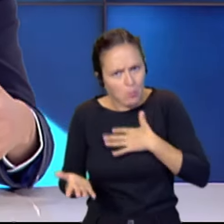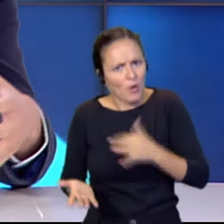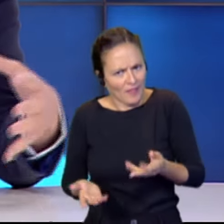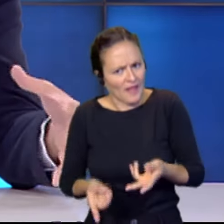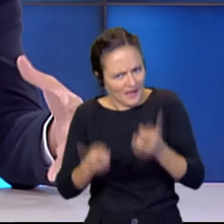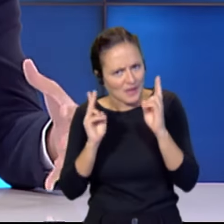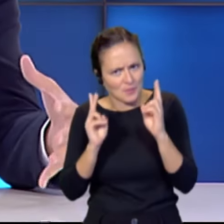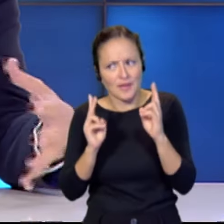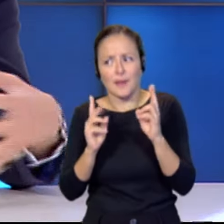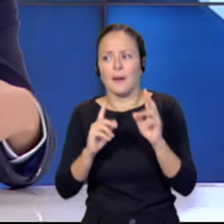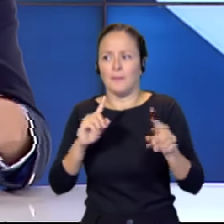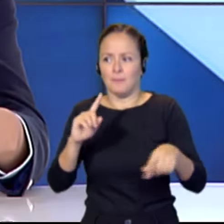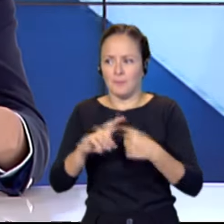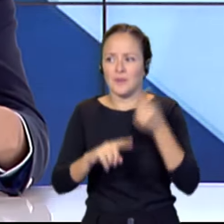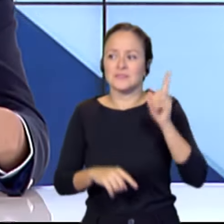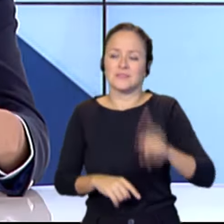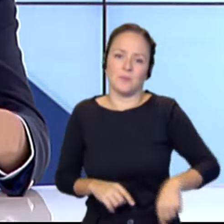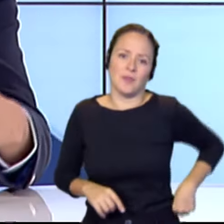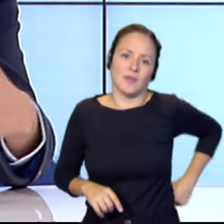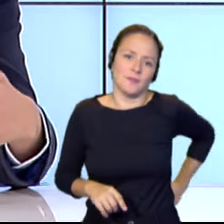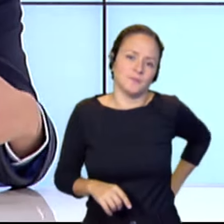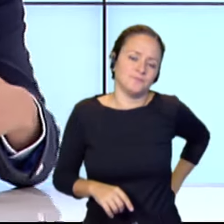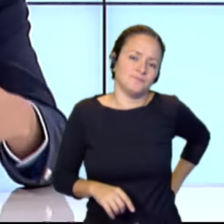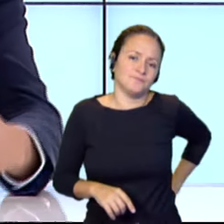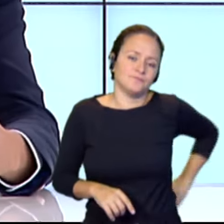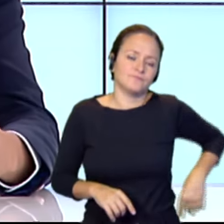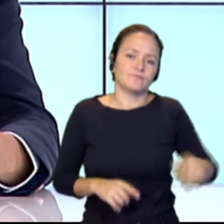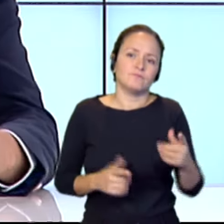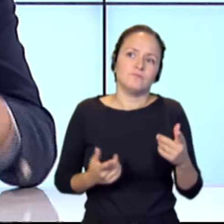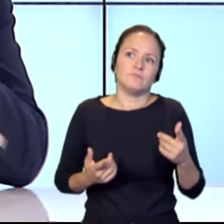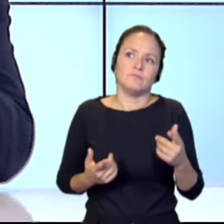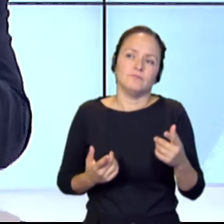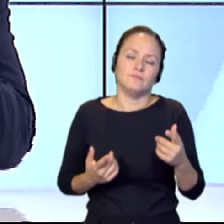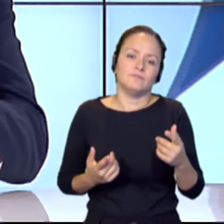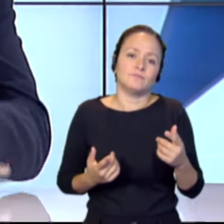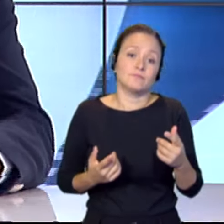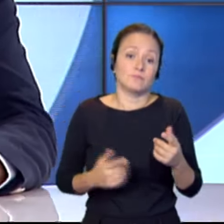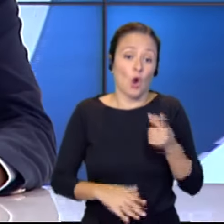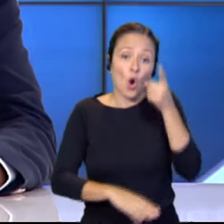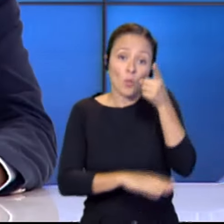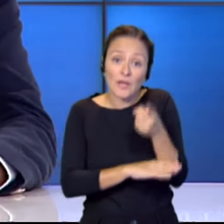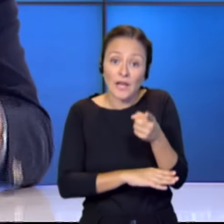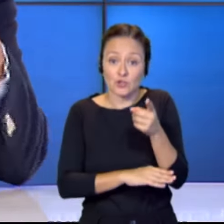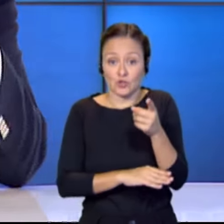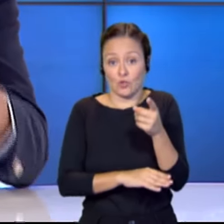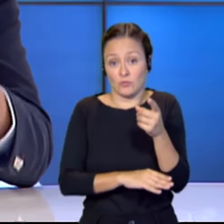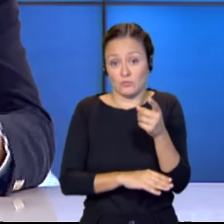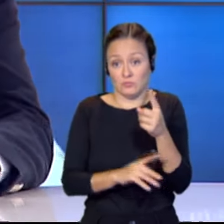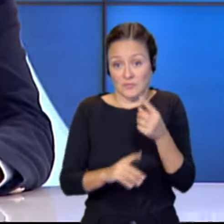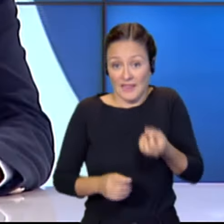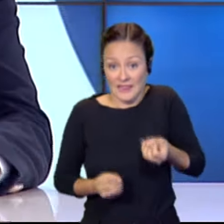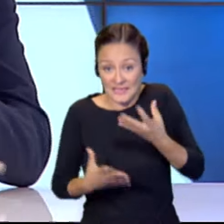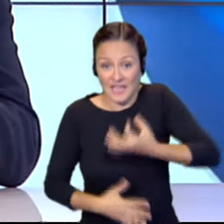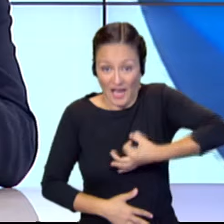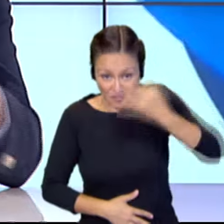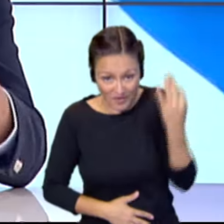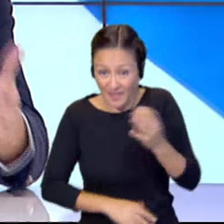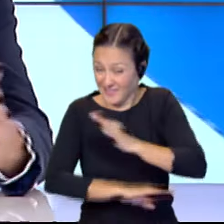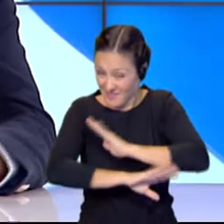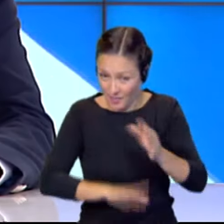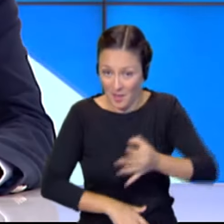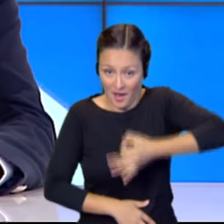también tiene la capacidad en este caso de no tener que cumplir estrictamente esa obligación de decir la verdad y nada más que la verdad sino